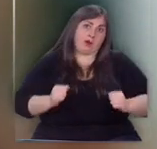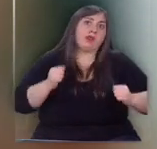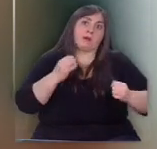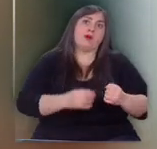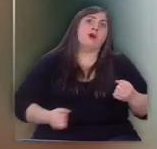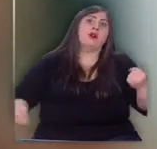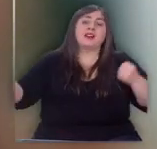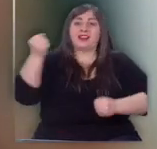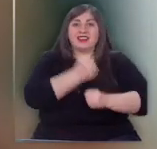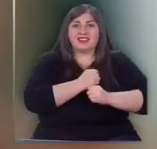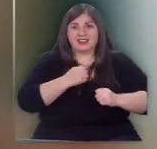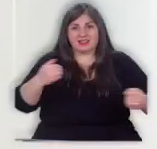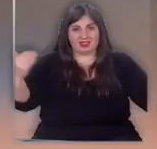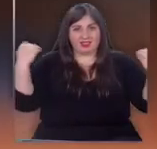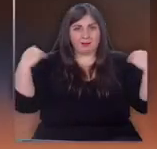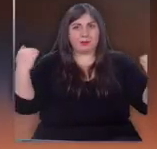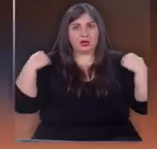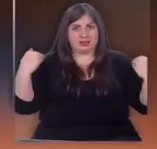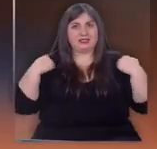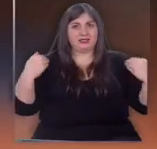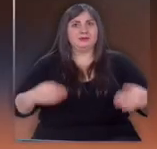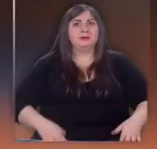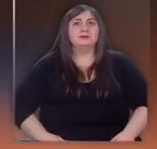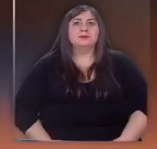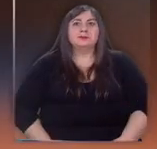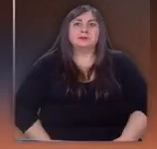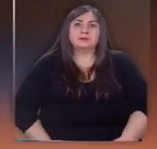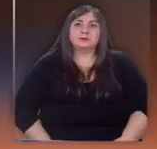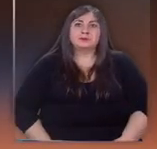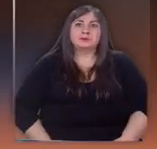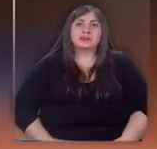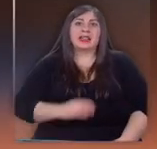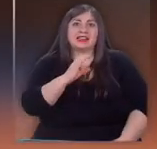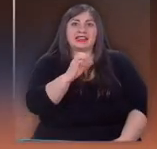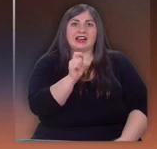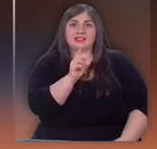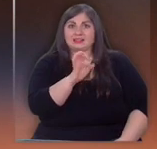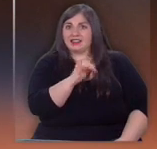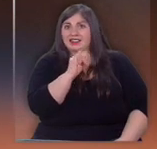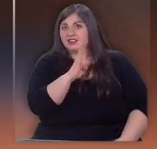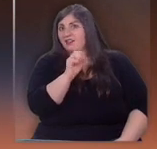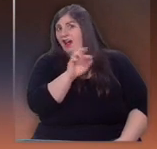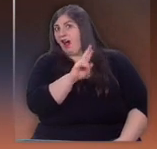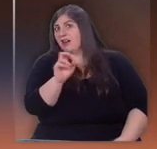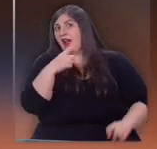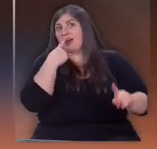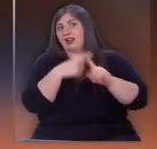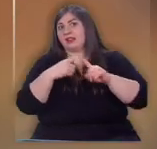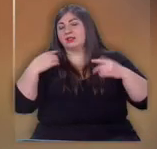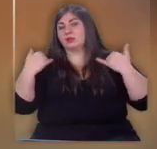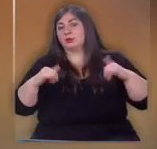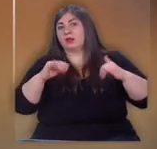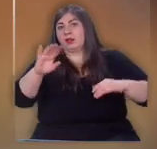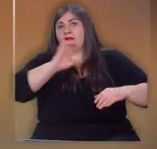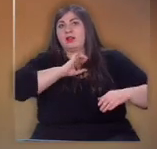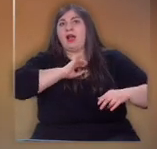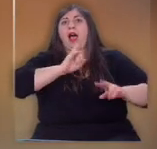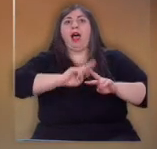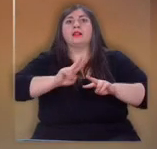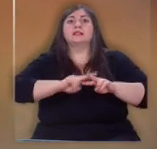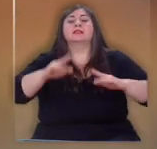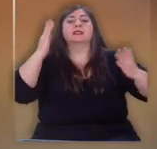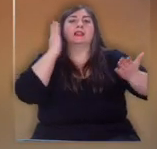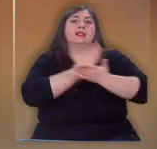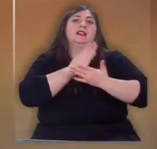por una motivante rutina deportiva. Kate Ibarra, exfutbolista profesional y medallista olímpico, realiza clases con